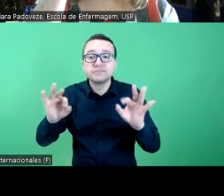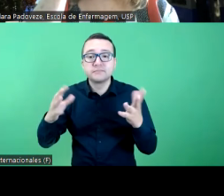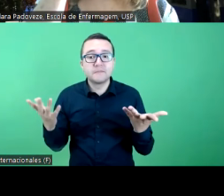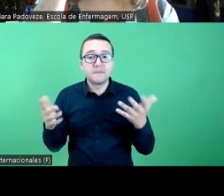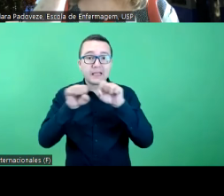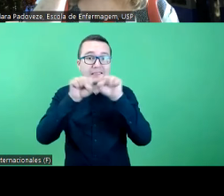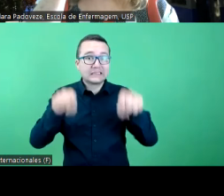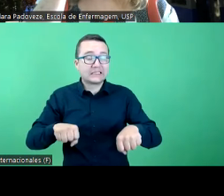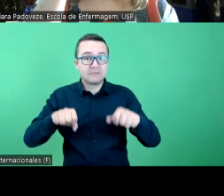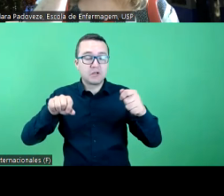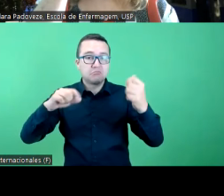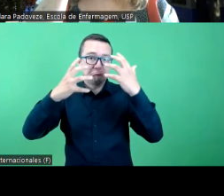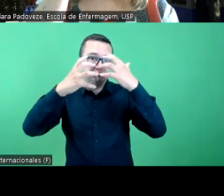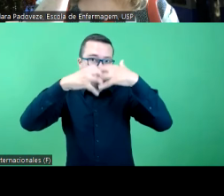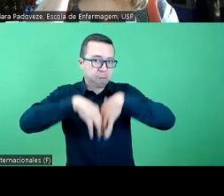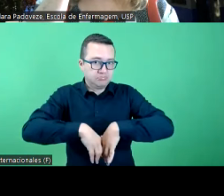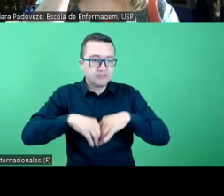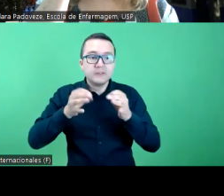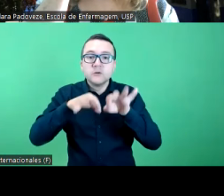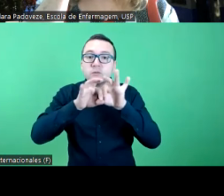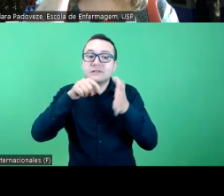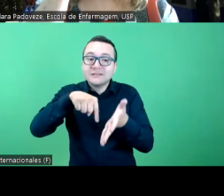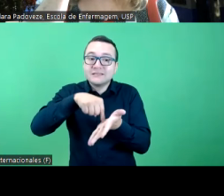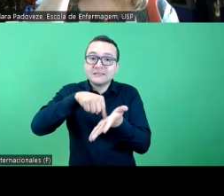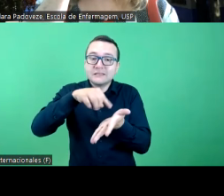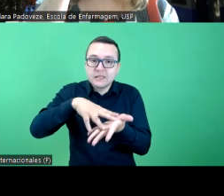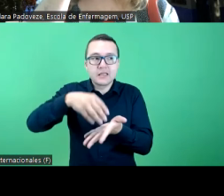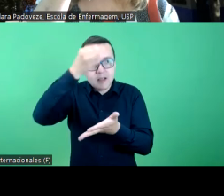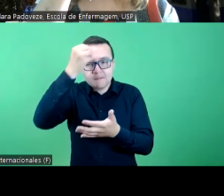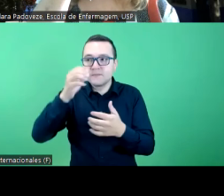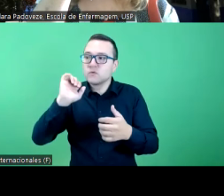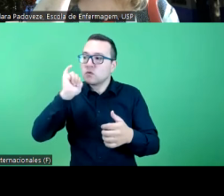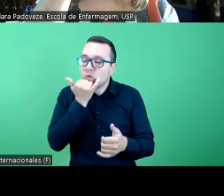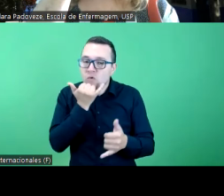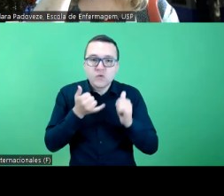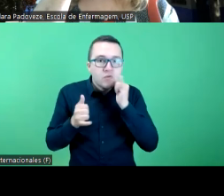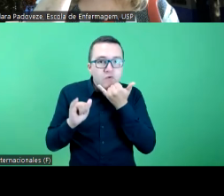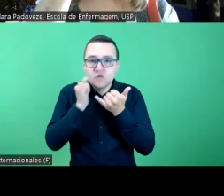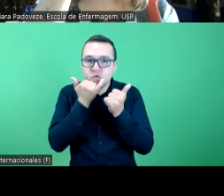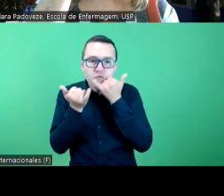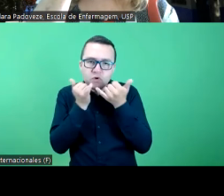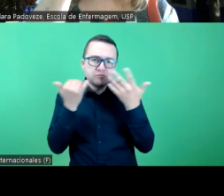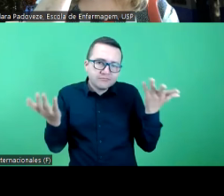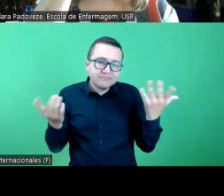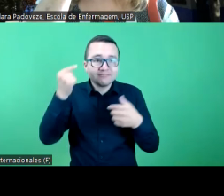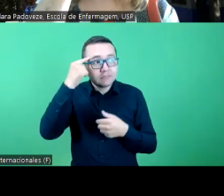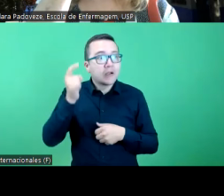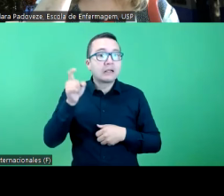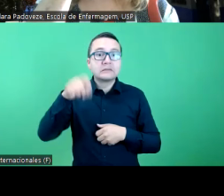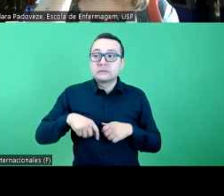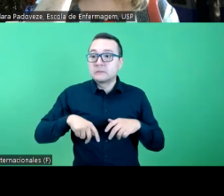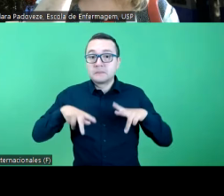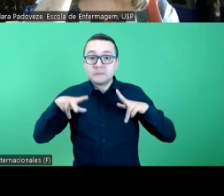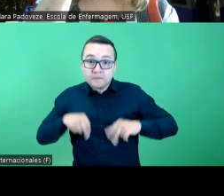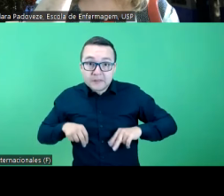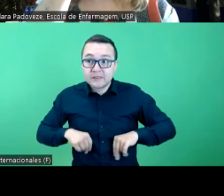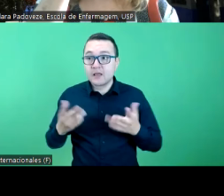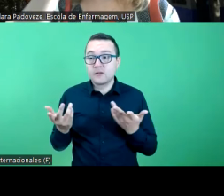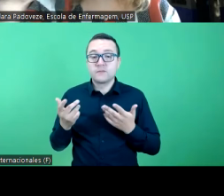esconderlos. Necesitamos que los ministerios, los colegios médicos, las universidades, los ministros de salud,